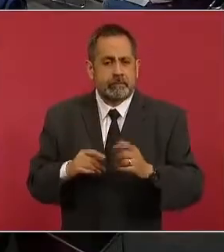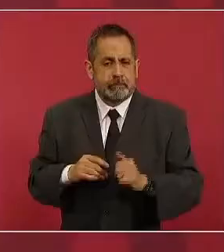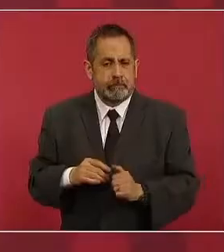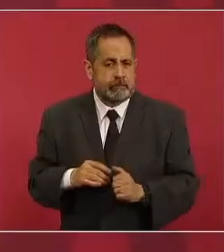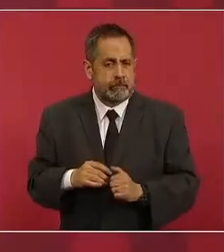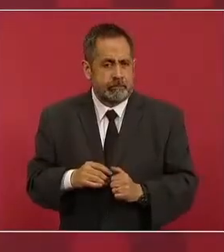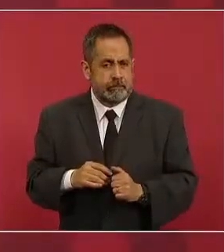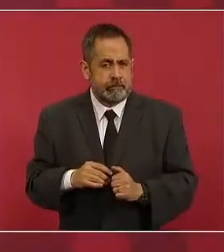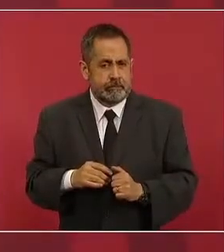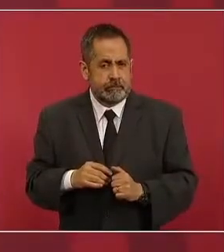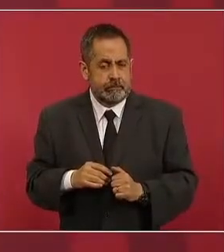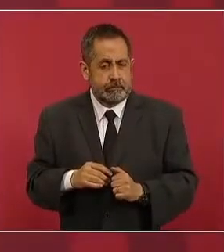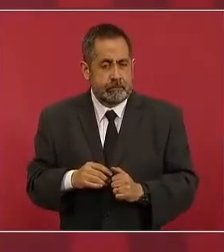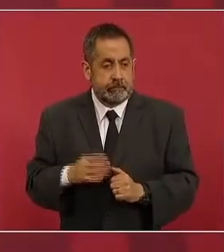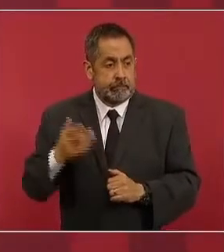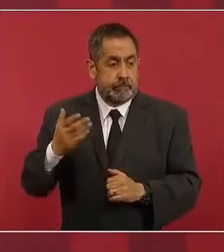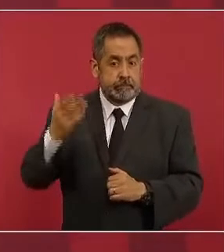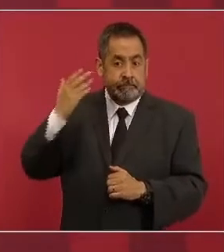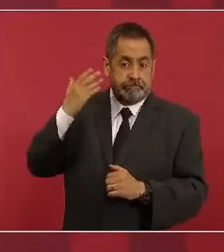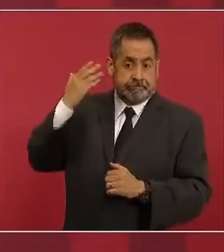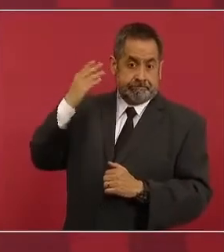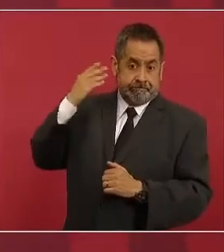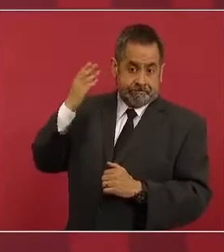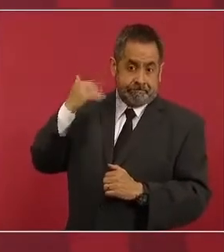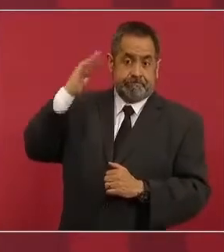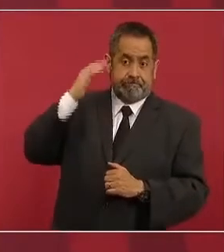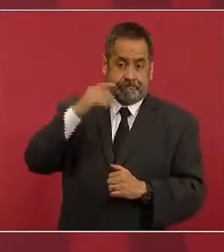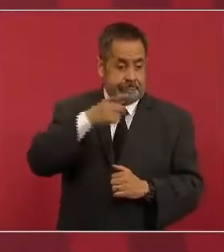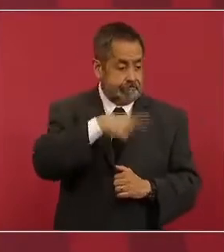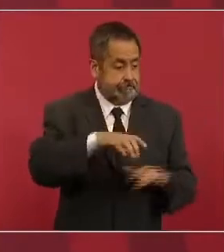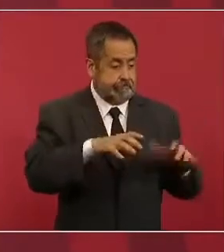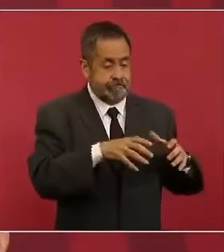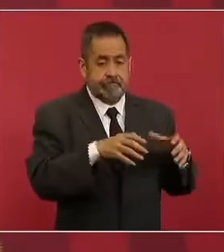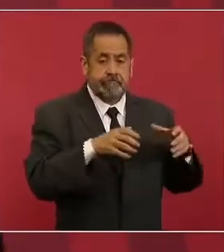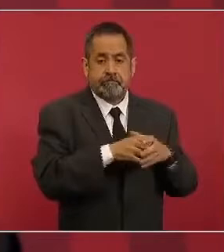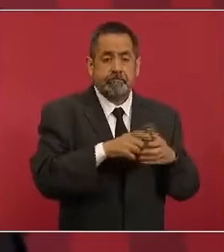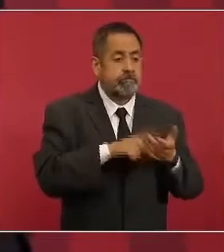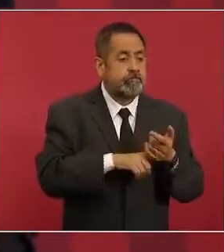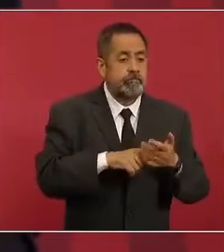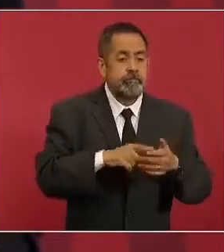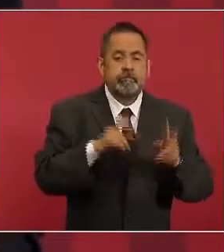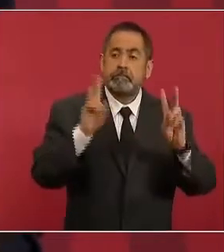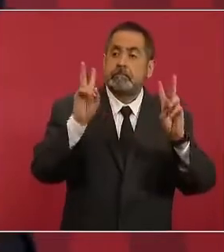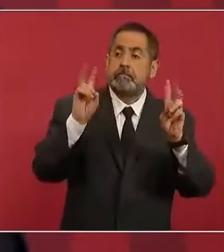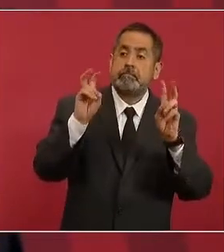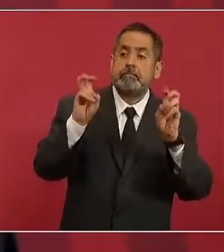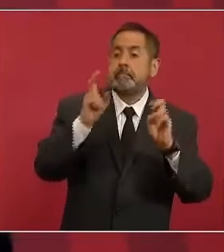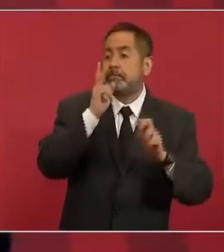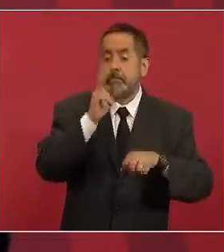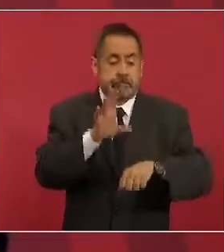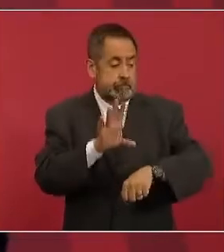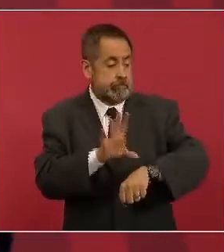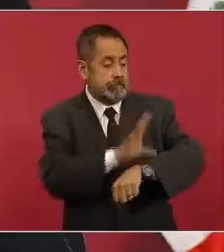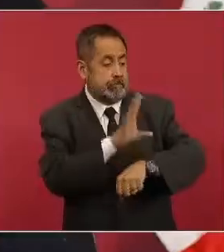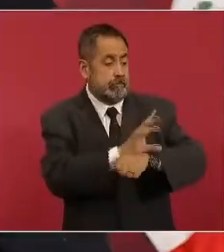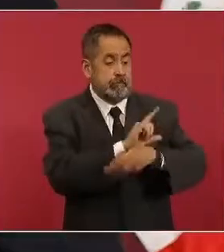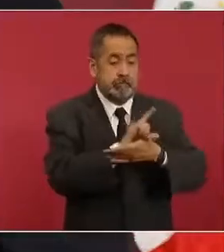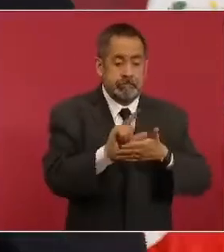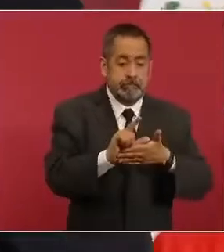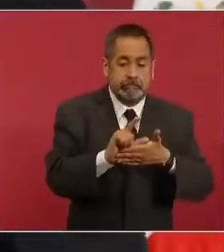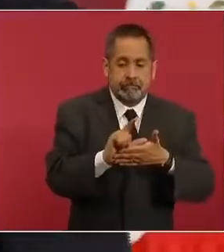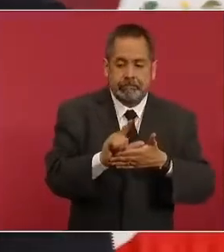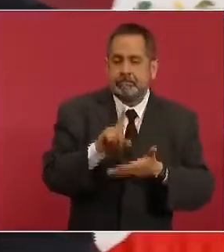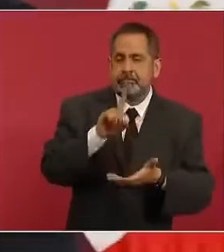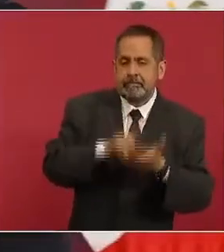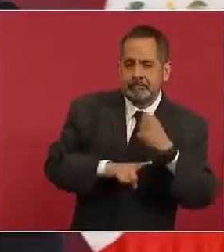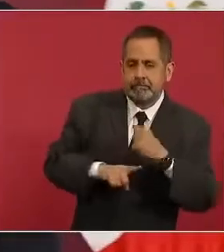los que mandaban antes, utilizaron lo de las energías limpias para hacer negocios